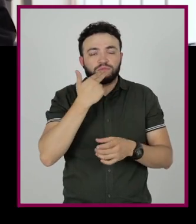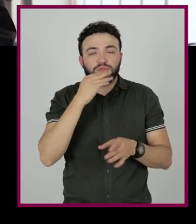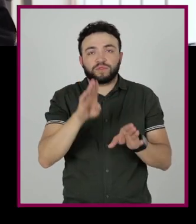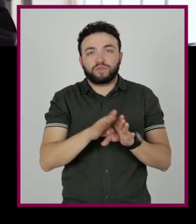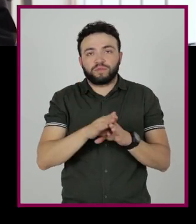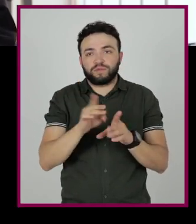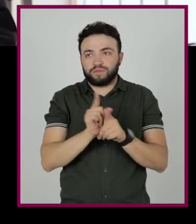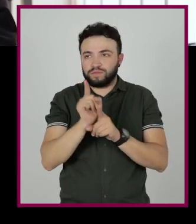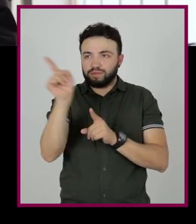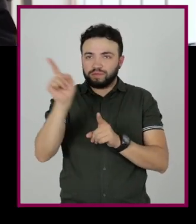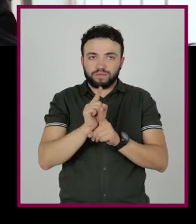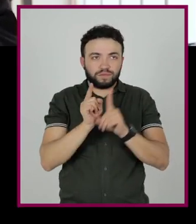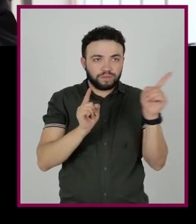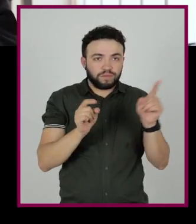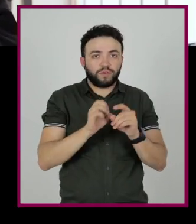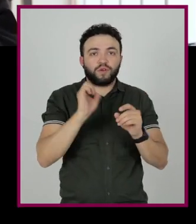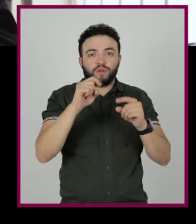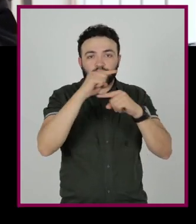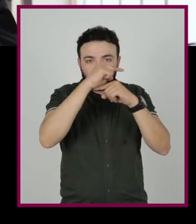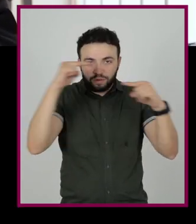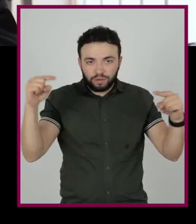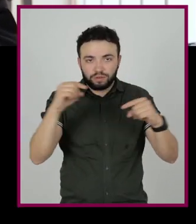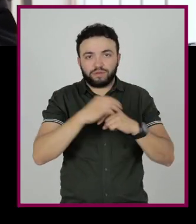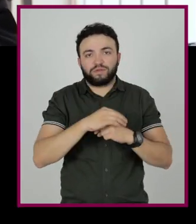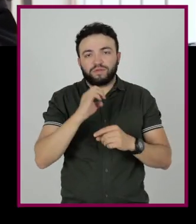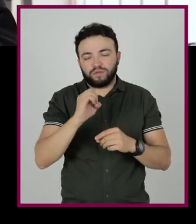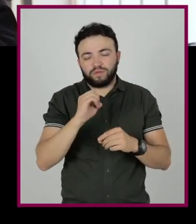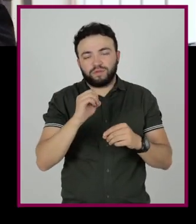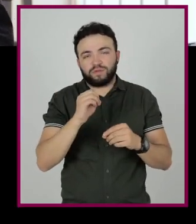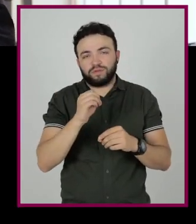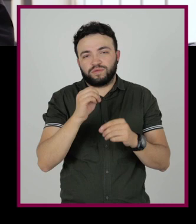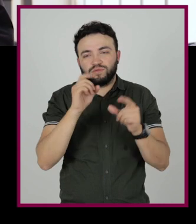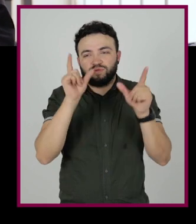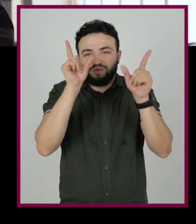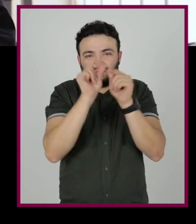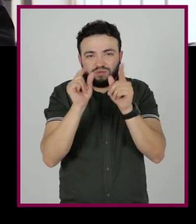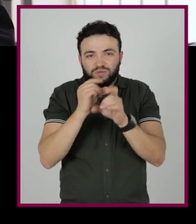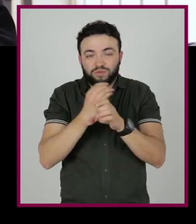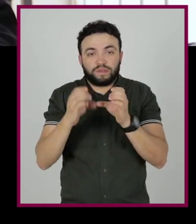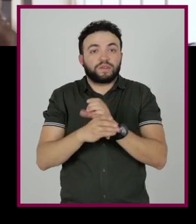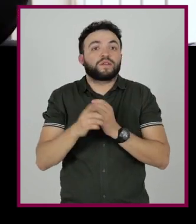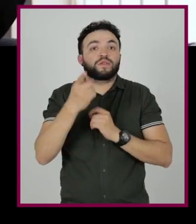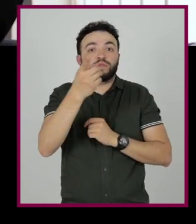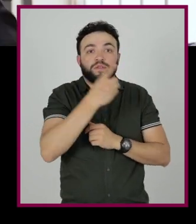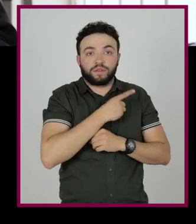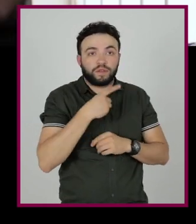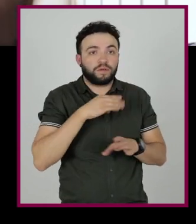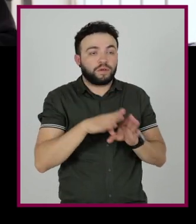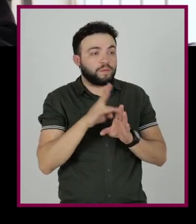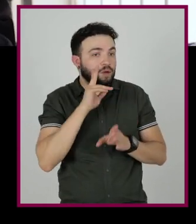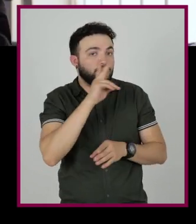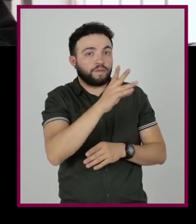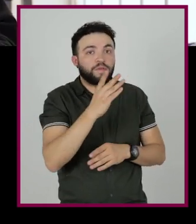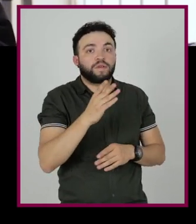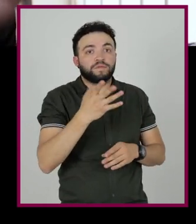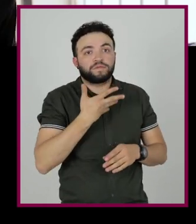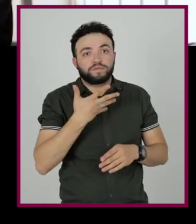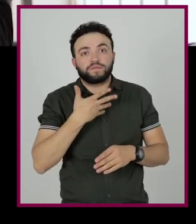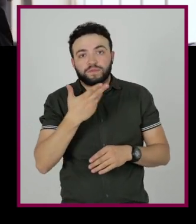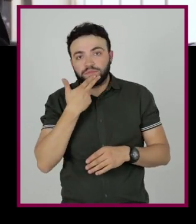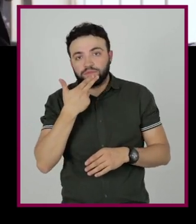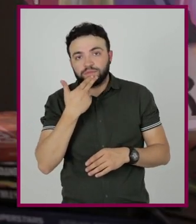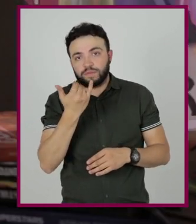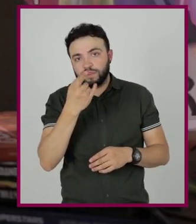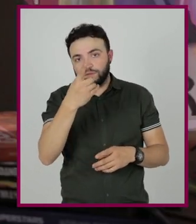ligarlo usando ilustraciones de flechas, líneas rectas o hasta dibujar pequeñas ramas de la selva. El chiste es que a ti te funcione y